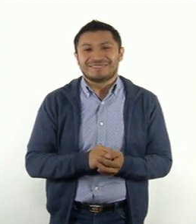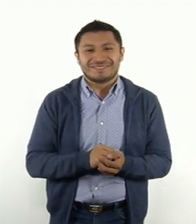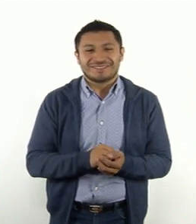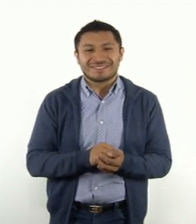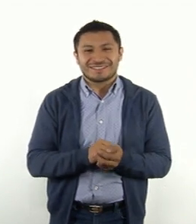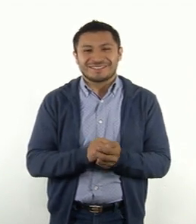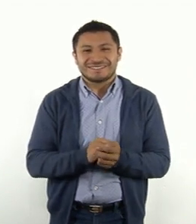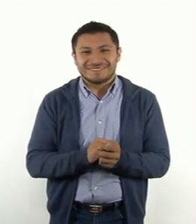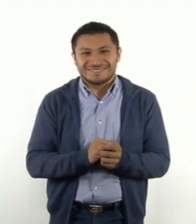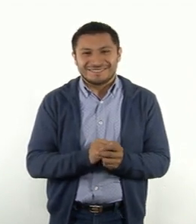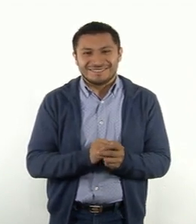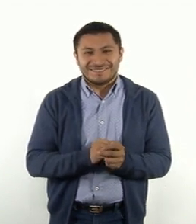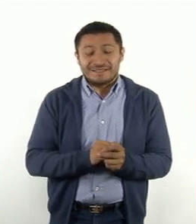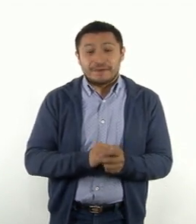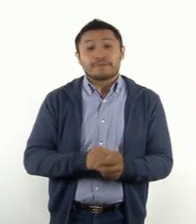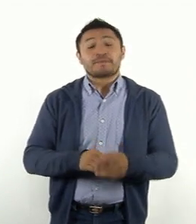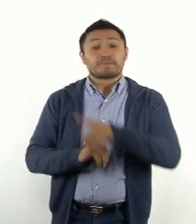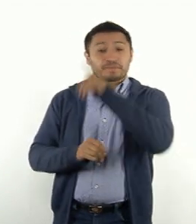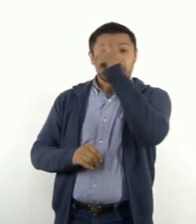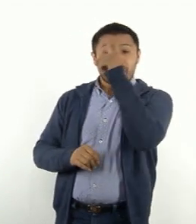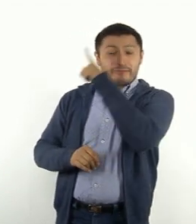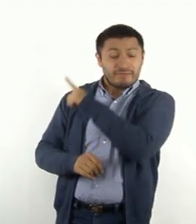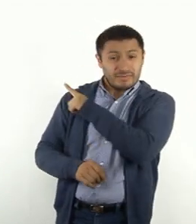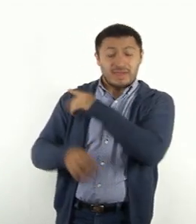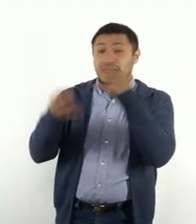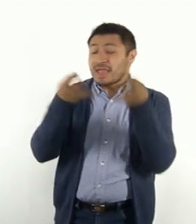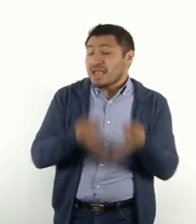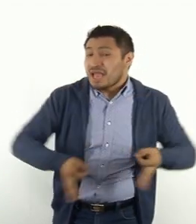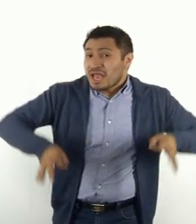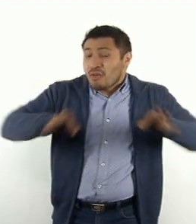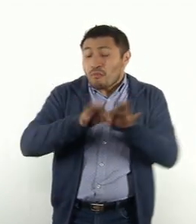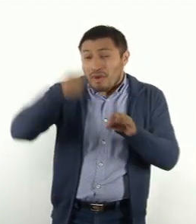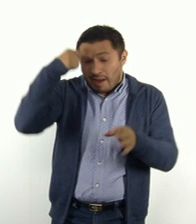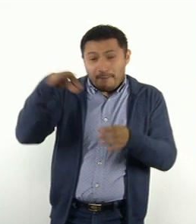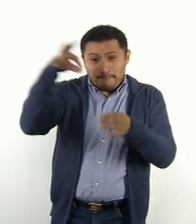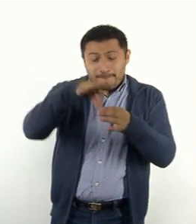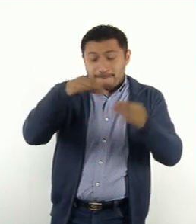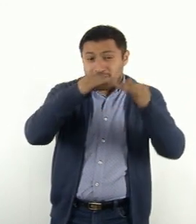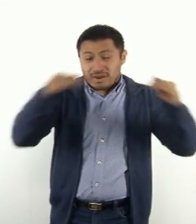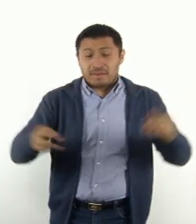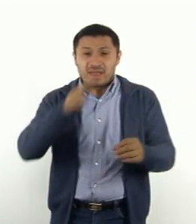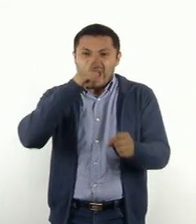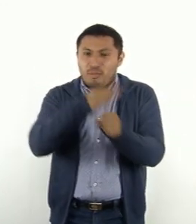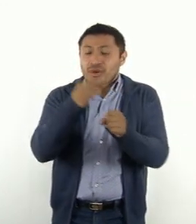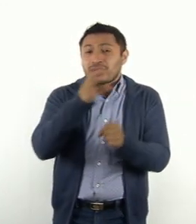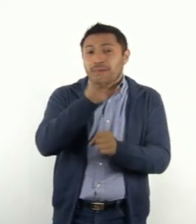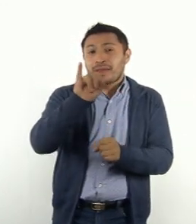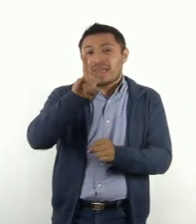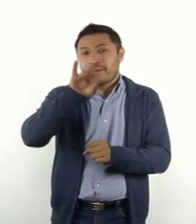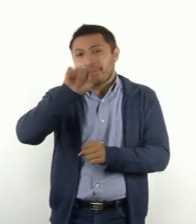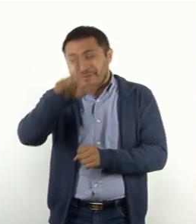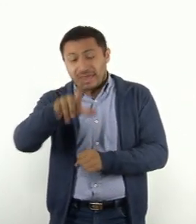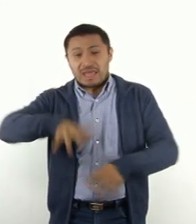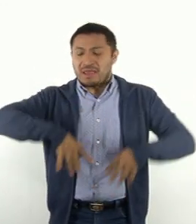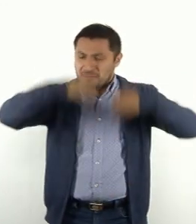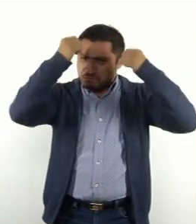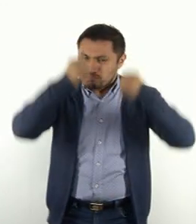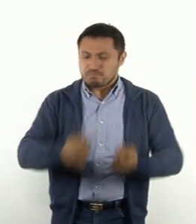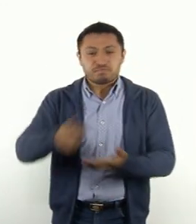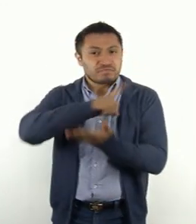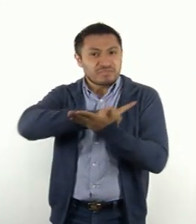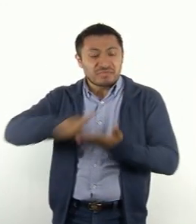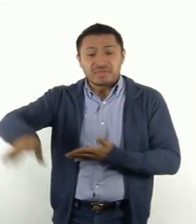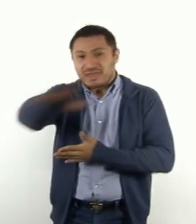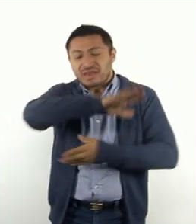del poder, son principios básicos de la democracia. La responsabilidad civil, la garantía de los derechos,